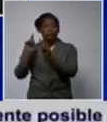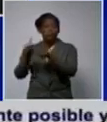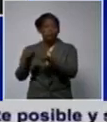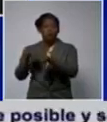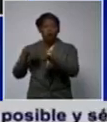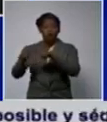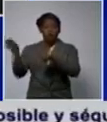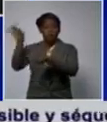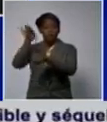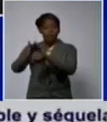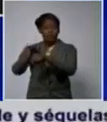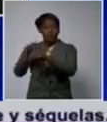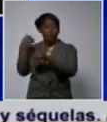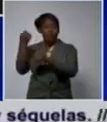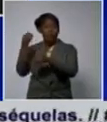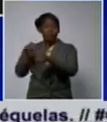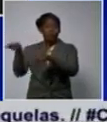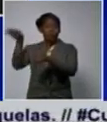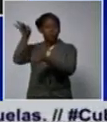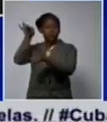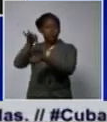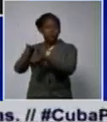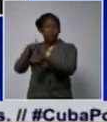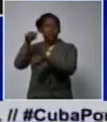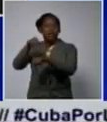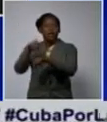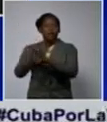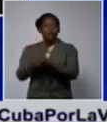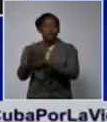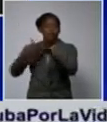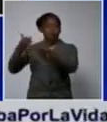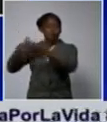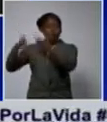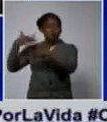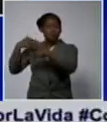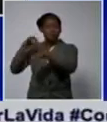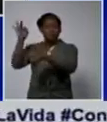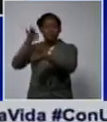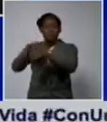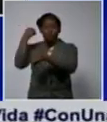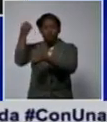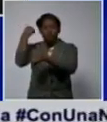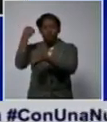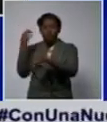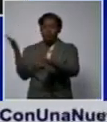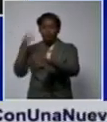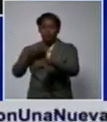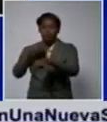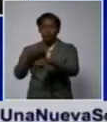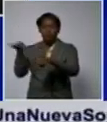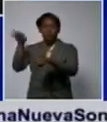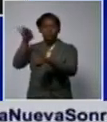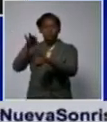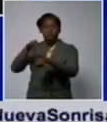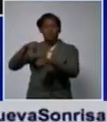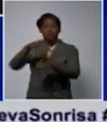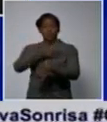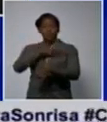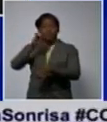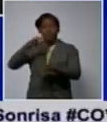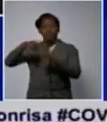chikungunya. Chikungunya no la tenemos hace muchos años, 4 años, 5 años. Zika desde hace 3